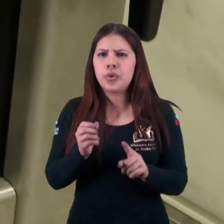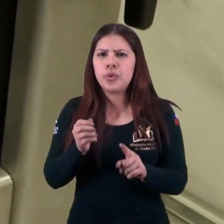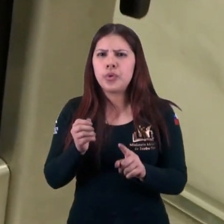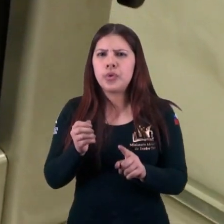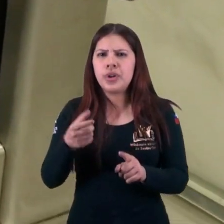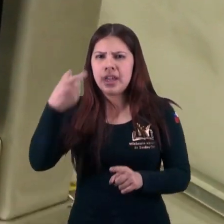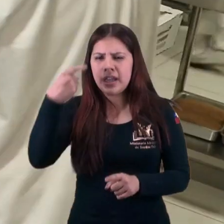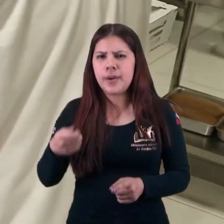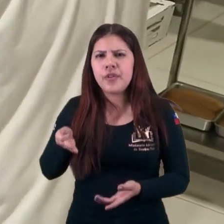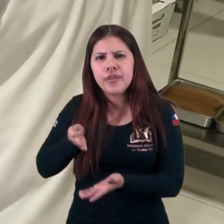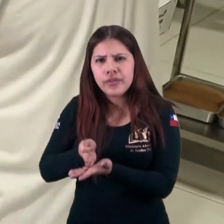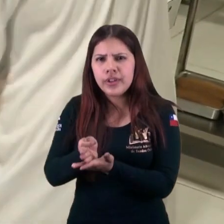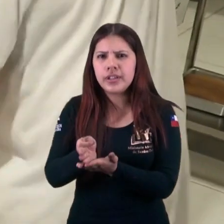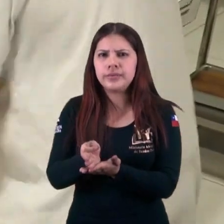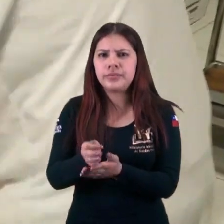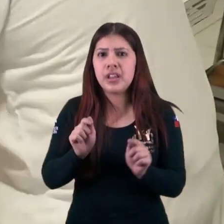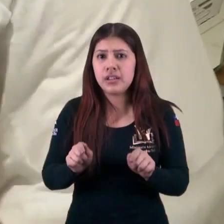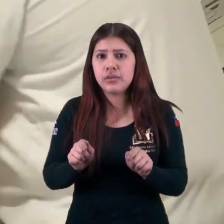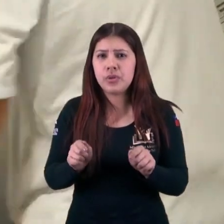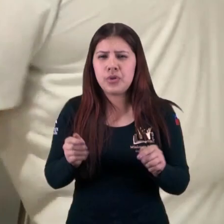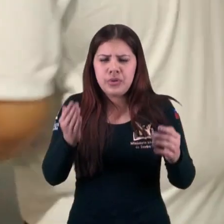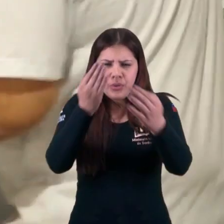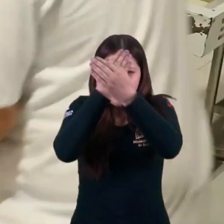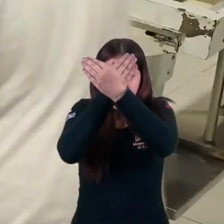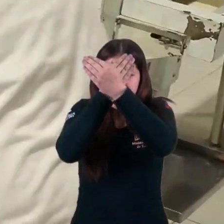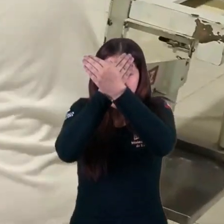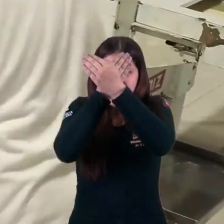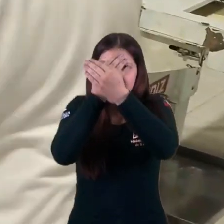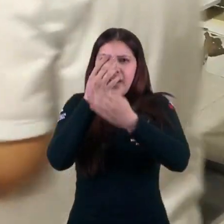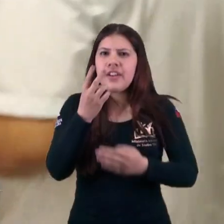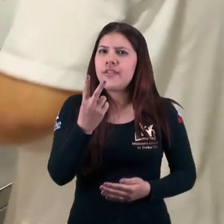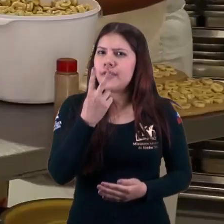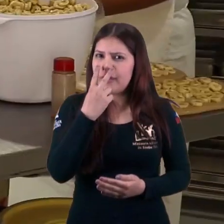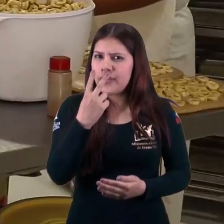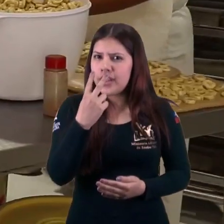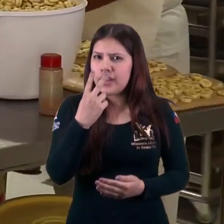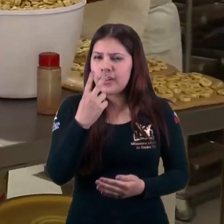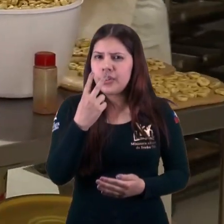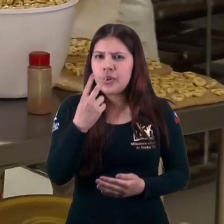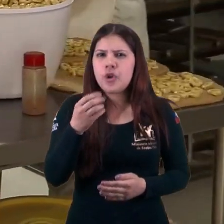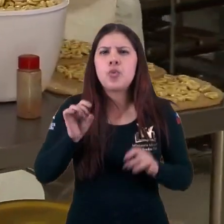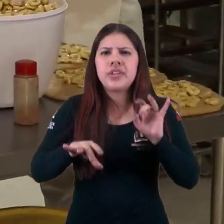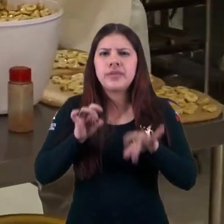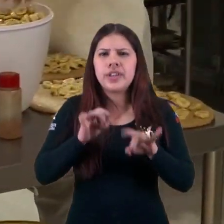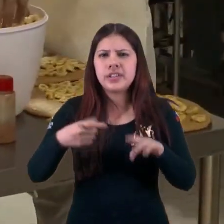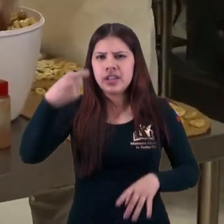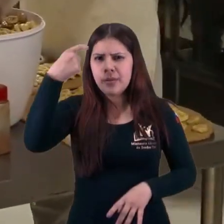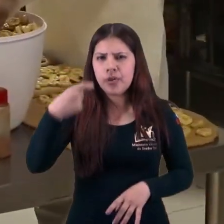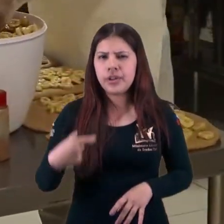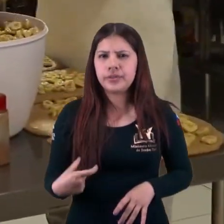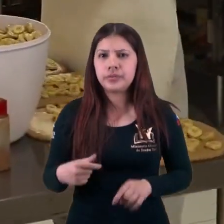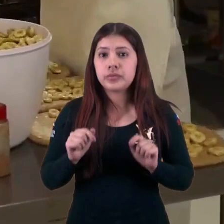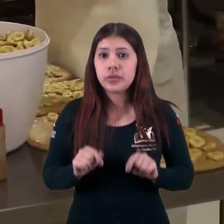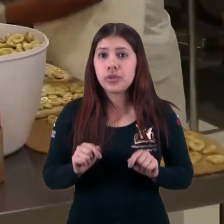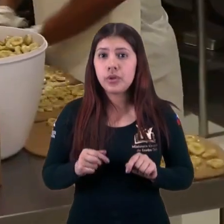eso, de alguna manera, nos impedía ver cuán bendecidos éramos. Hoy, nuestra fábrica de